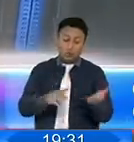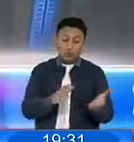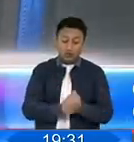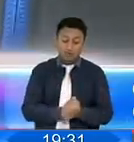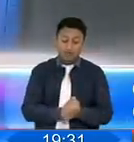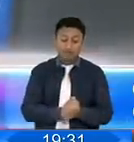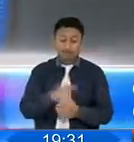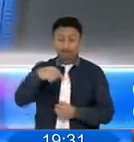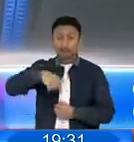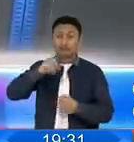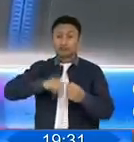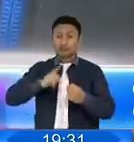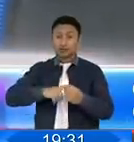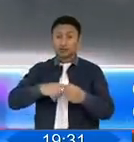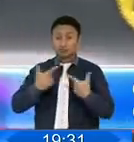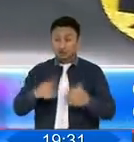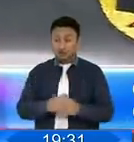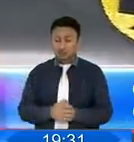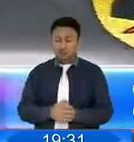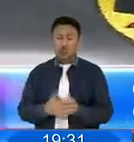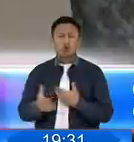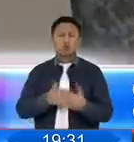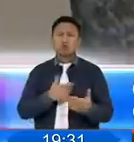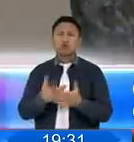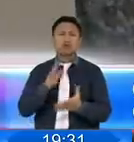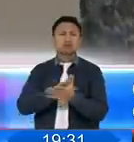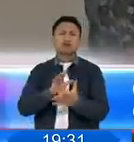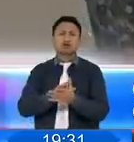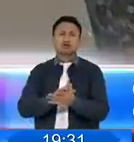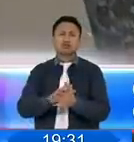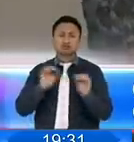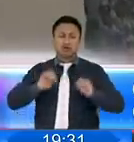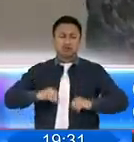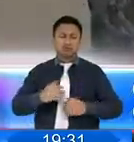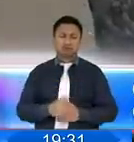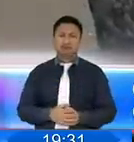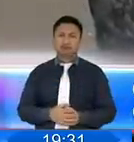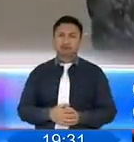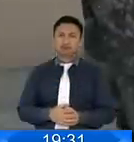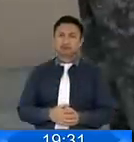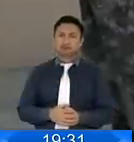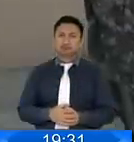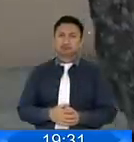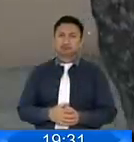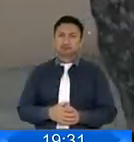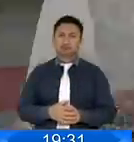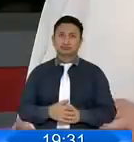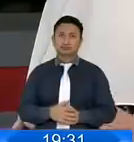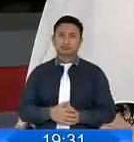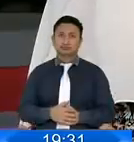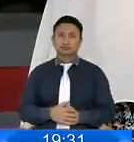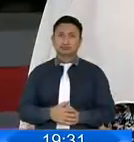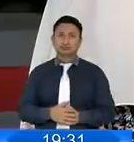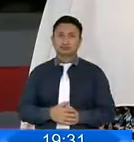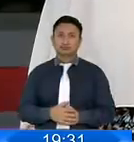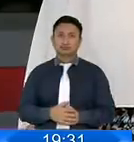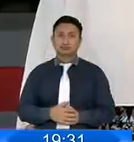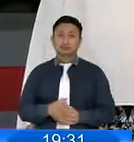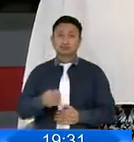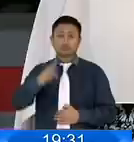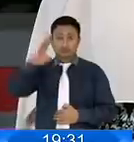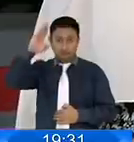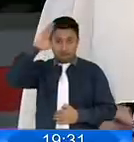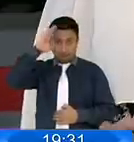capitalinos festejan y viviendo en color verde. En Quito informó Iván Casamen. Un policía de tan solo